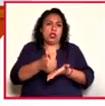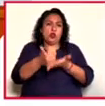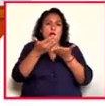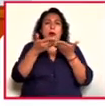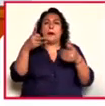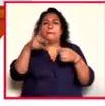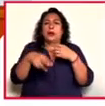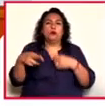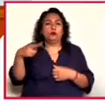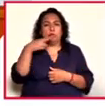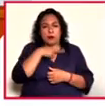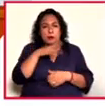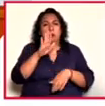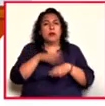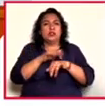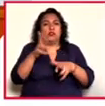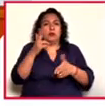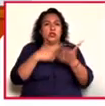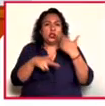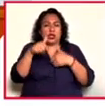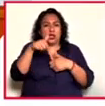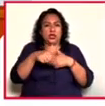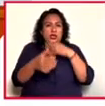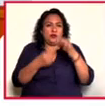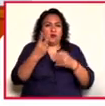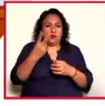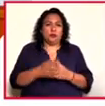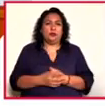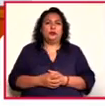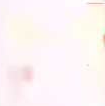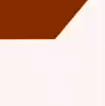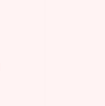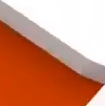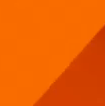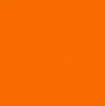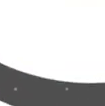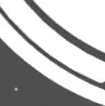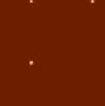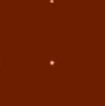pausa. Hay mucho más al regresar aquí en Noticias 22.